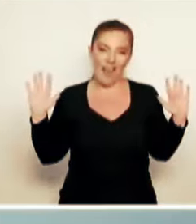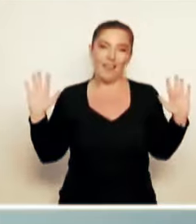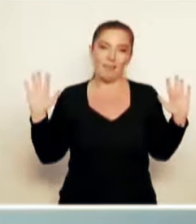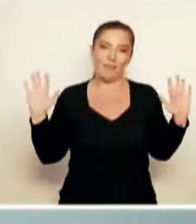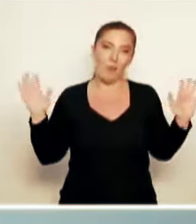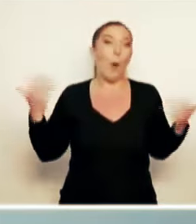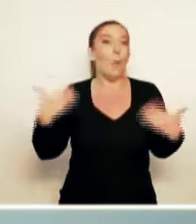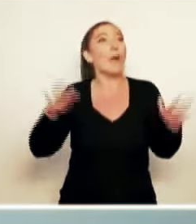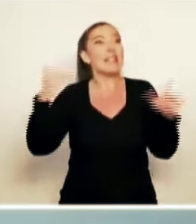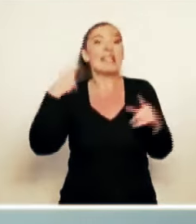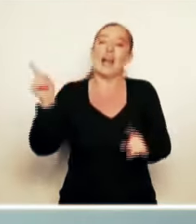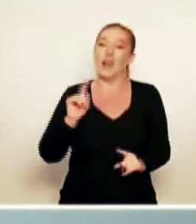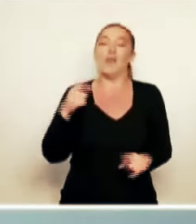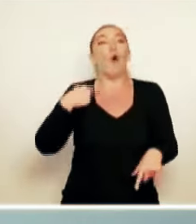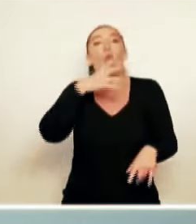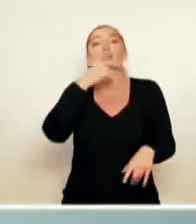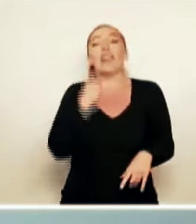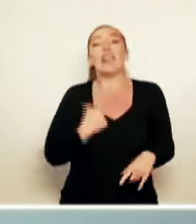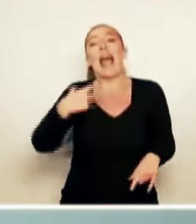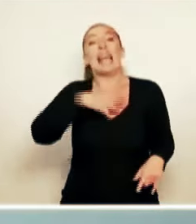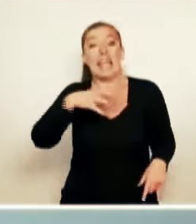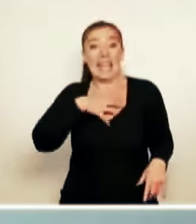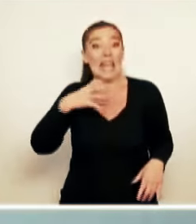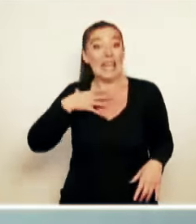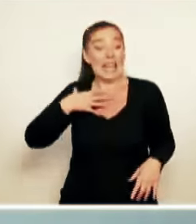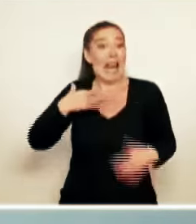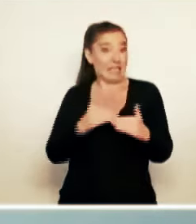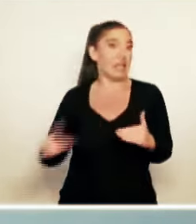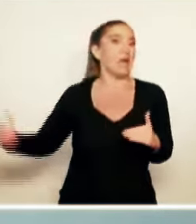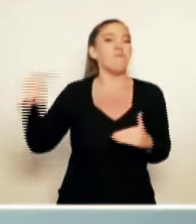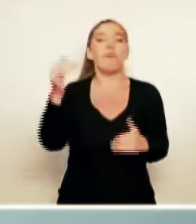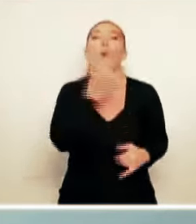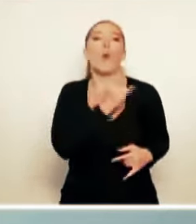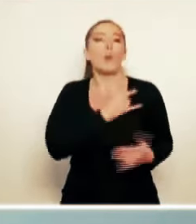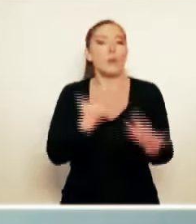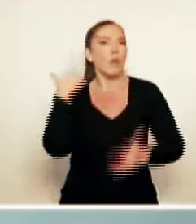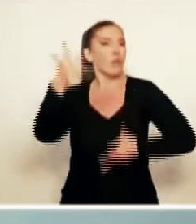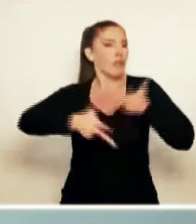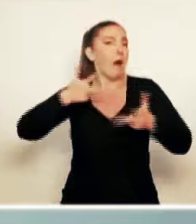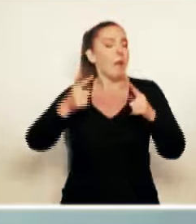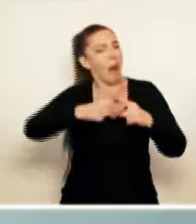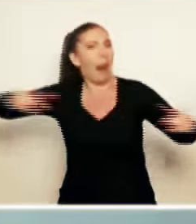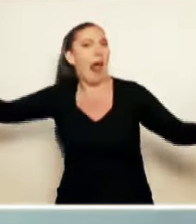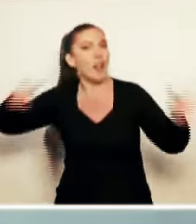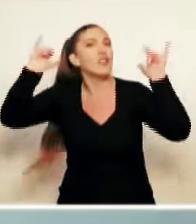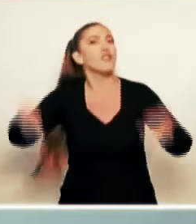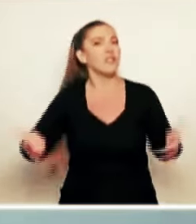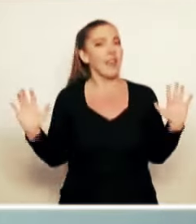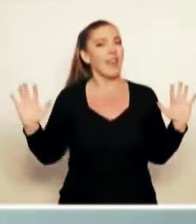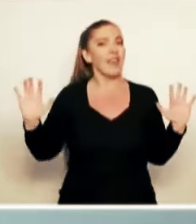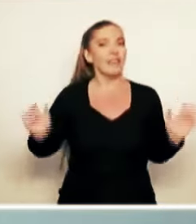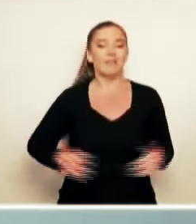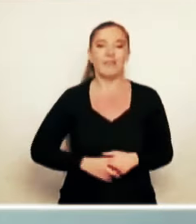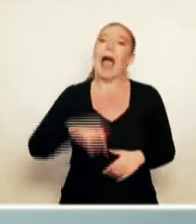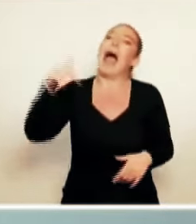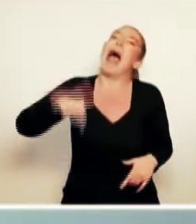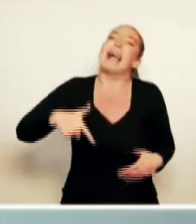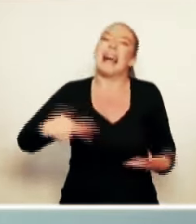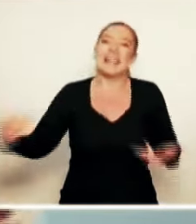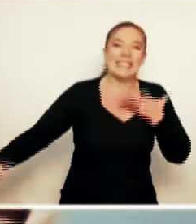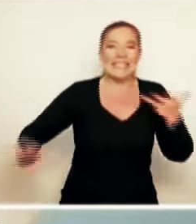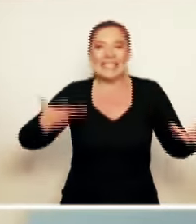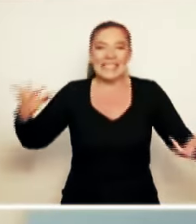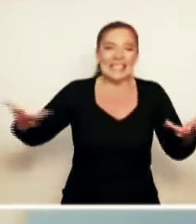Por ahí nosotros nos vamos a una clase magistral en alguna universidad que da para seguir hablando un rato largo, pero acá como que...